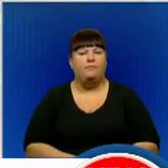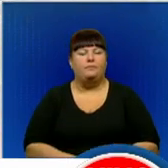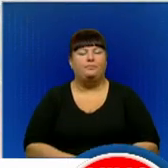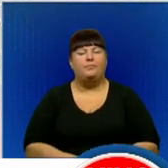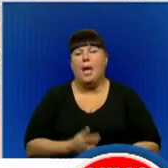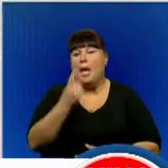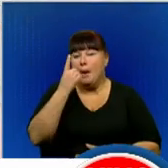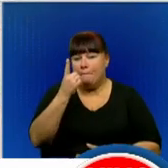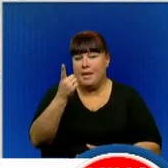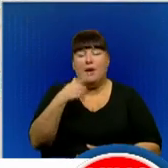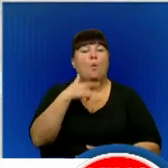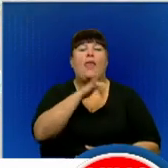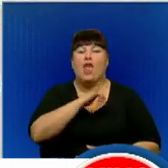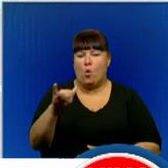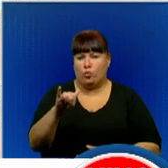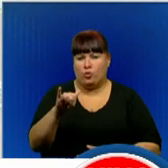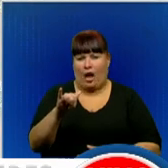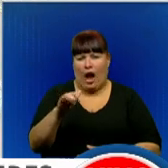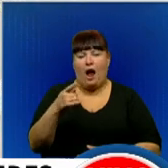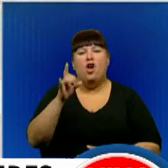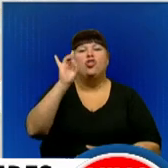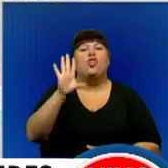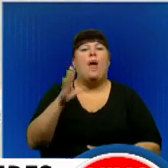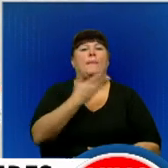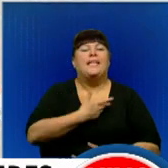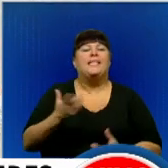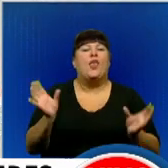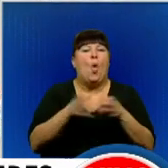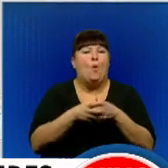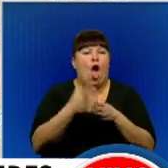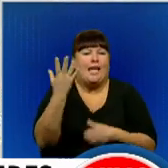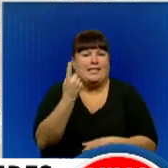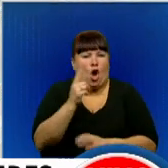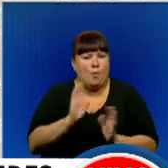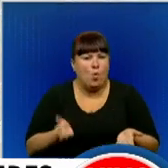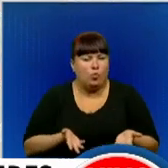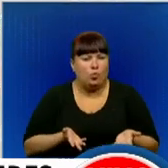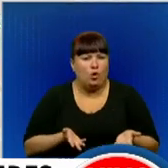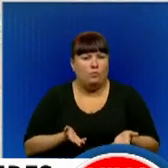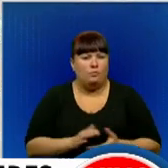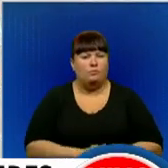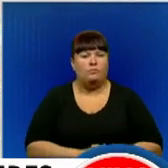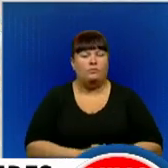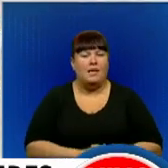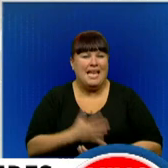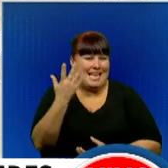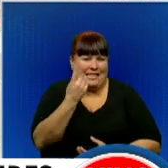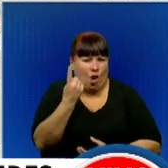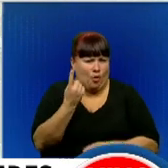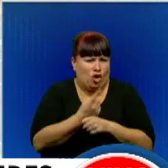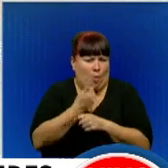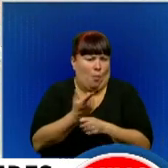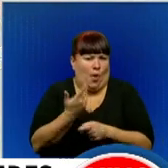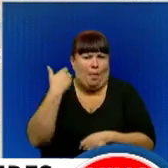en primer lugar quiero denunciar que solamente no han asignado a los presidente bloques 5 minutos en 5 minutos no se